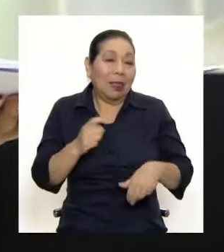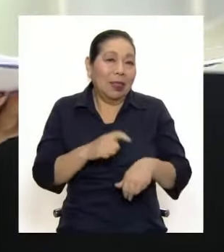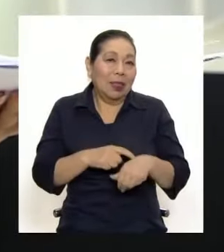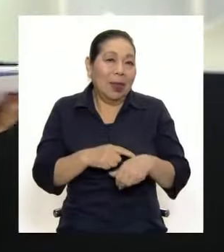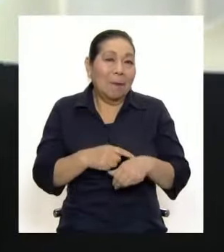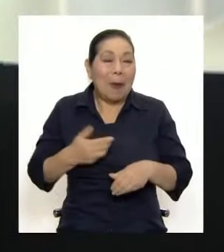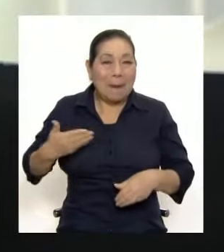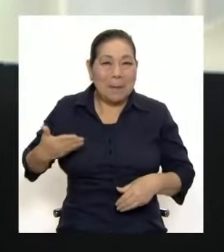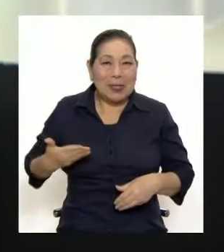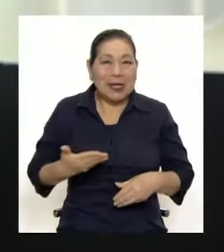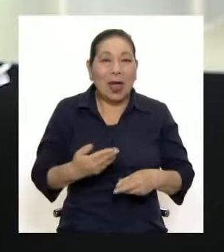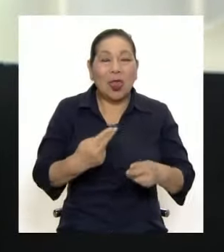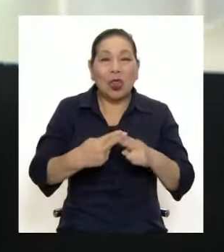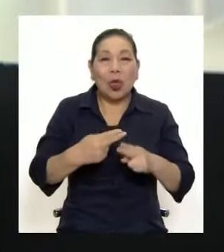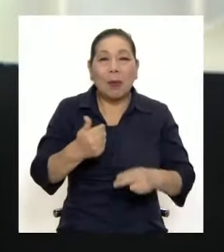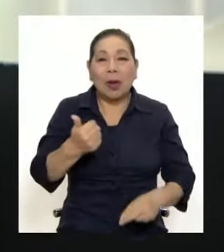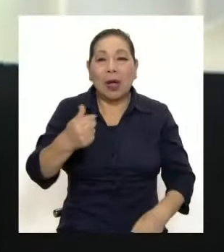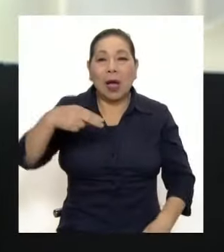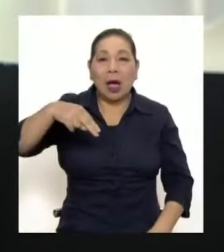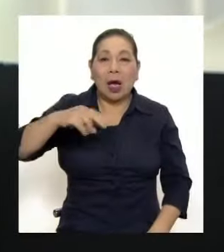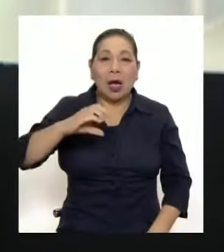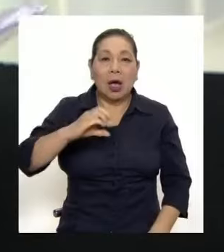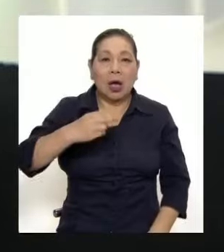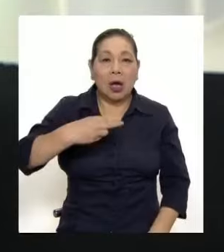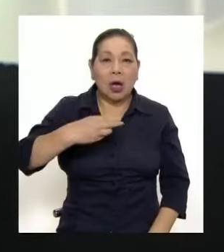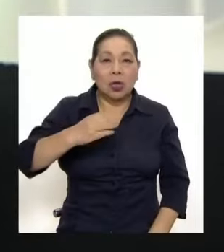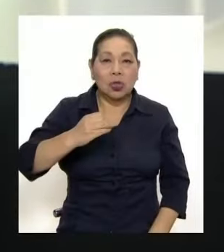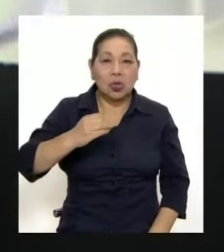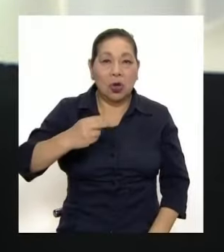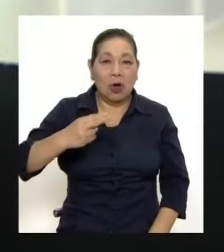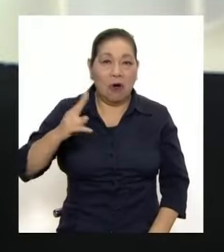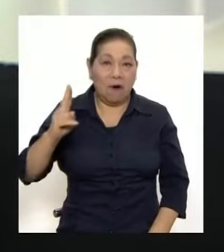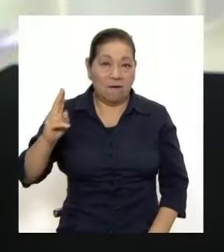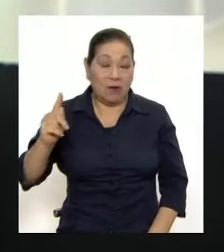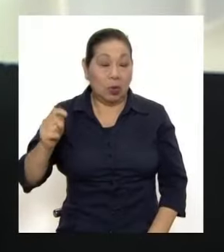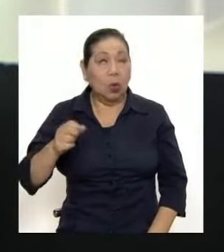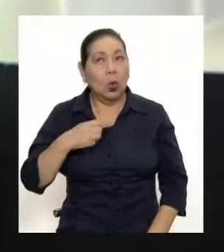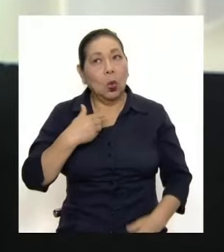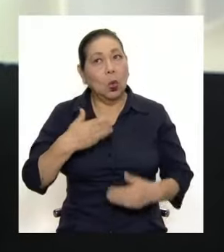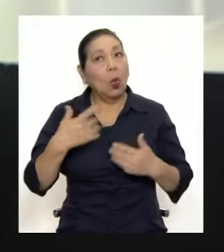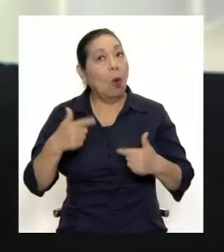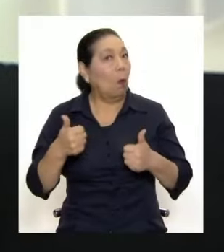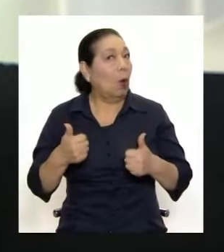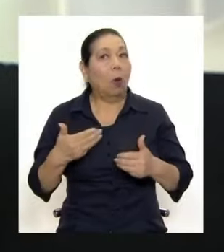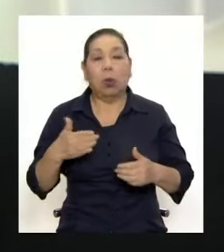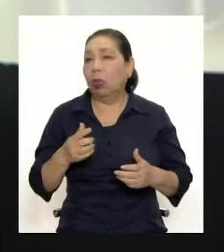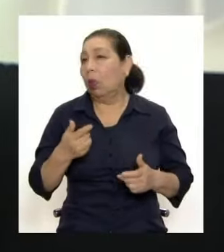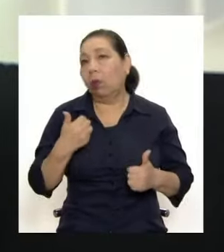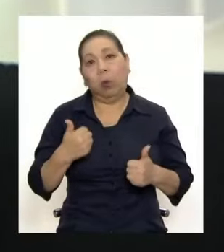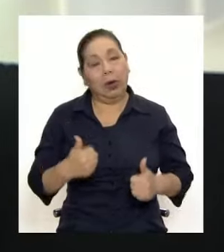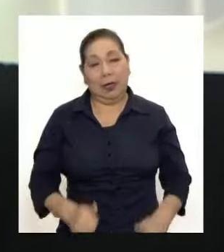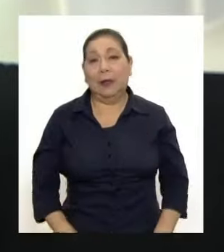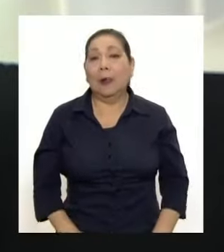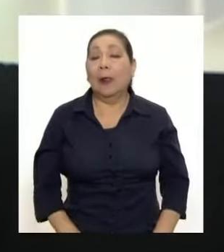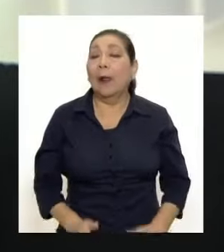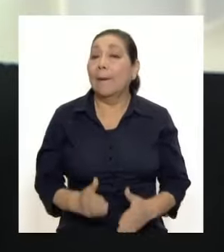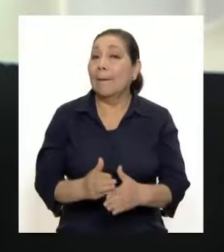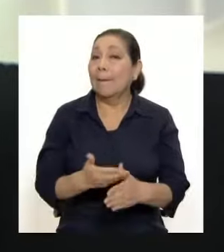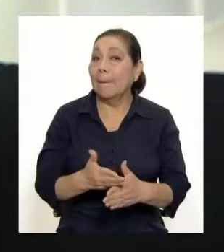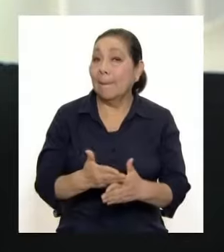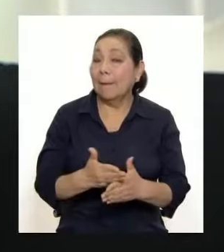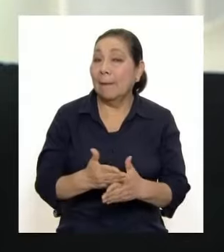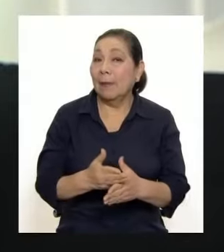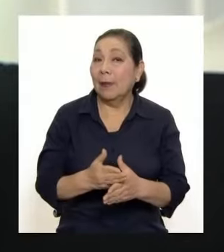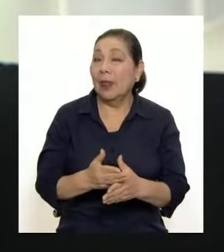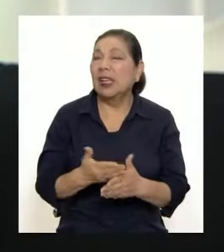de la anchoveta no tan importante nuestro mar en realidad es maravilloso es rico tan productivo no e la participación de